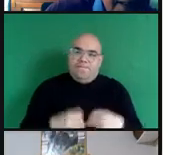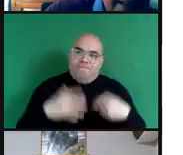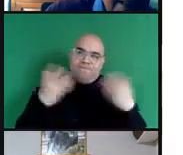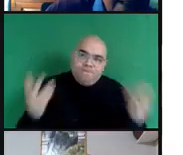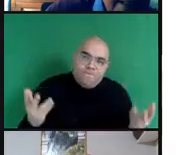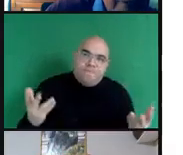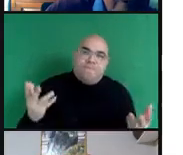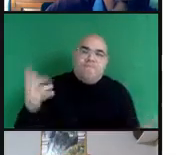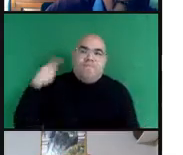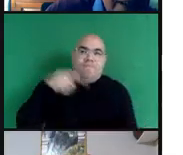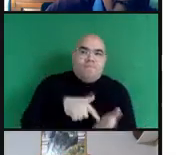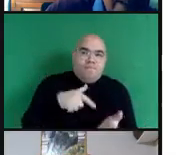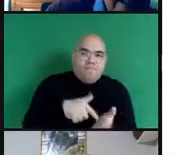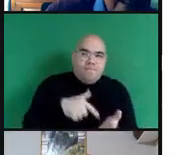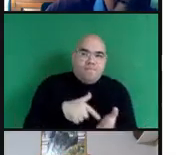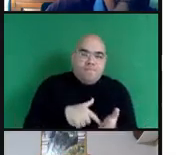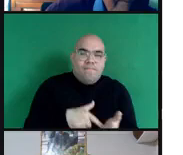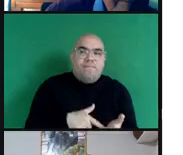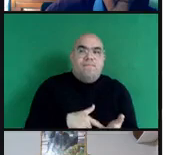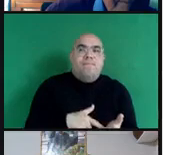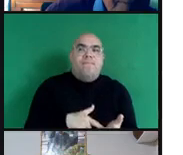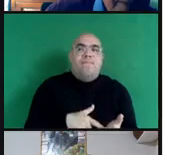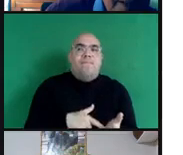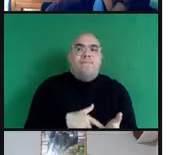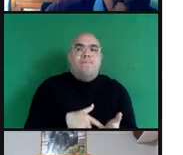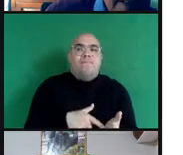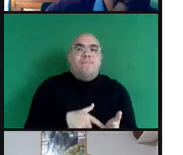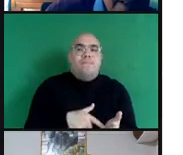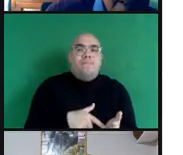en el aire, dijéramos.